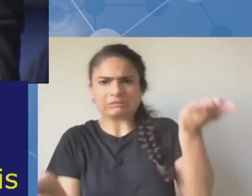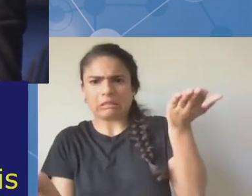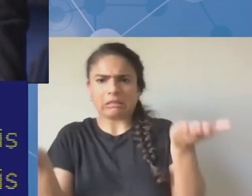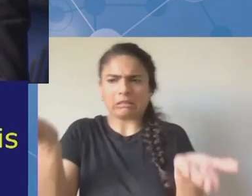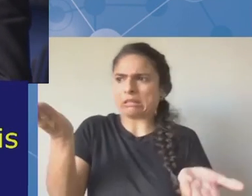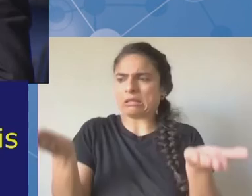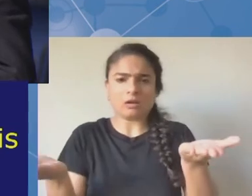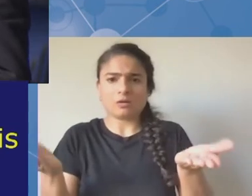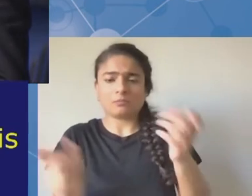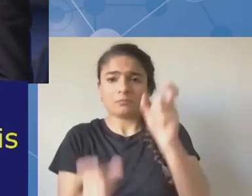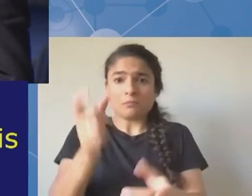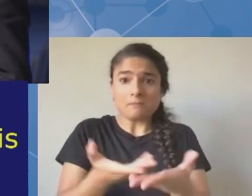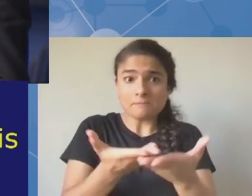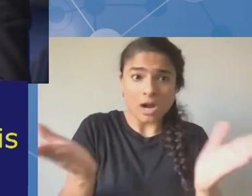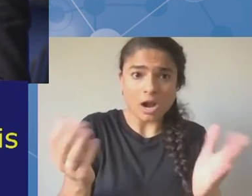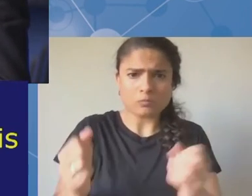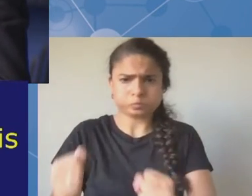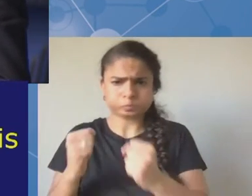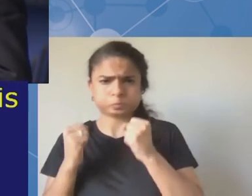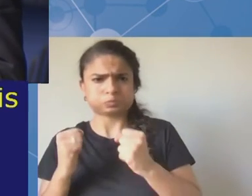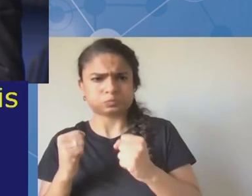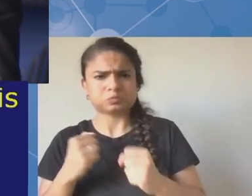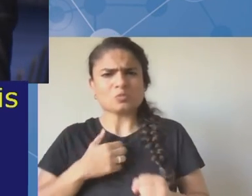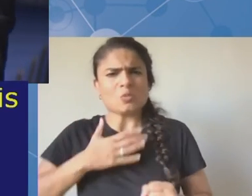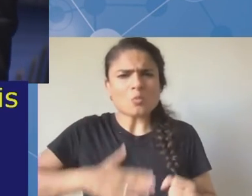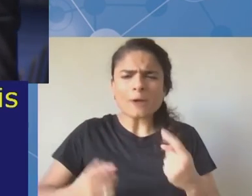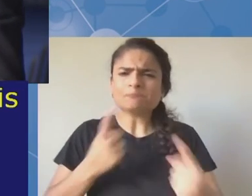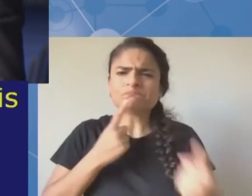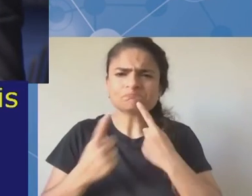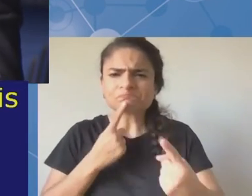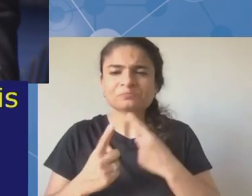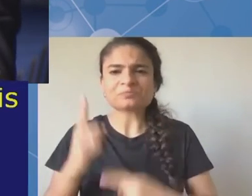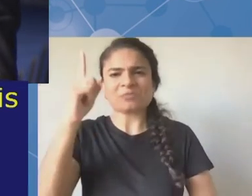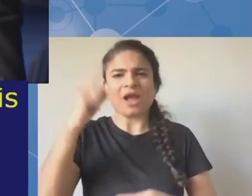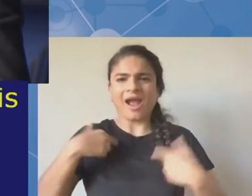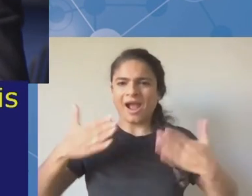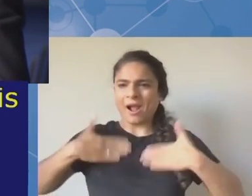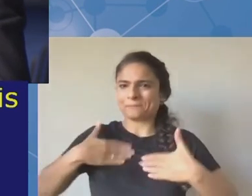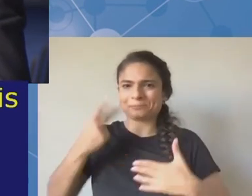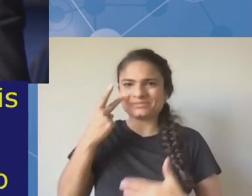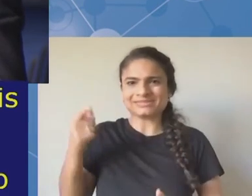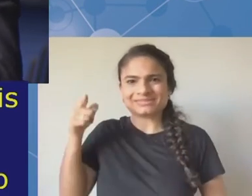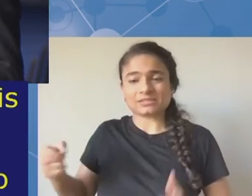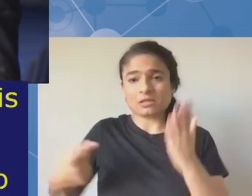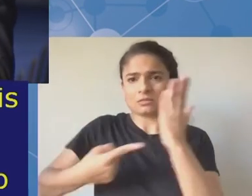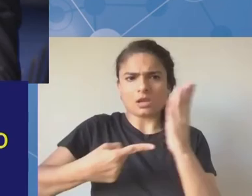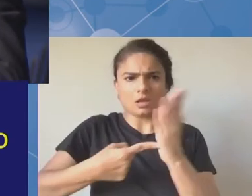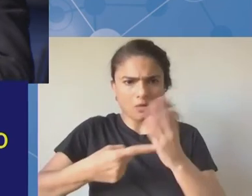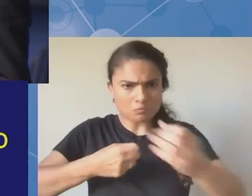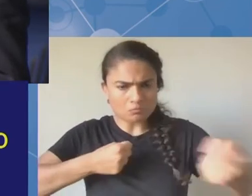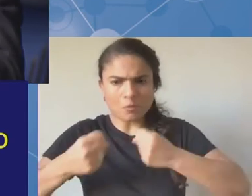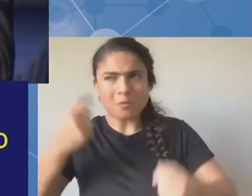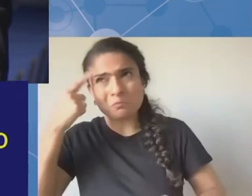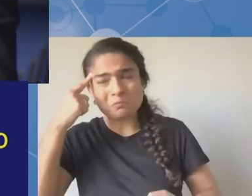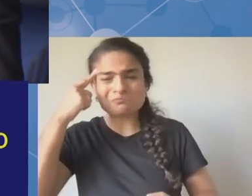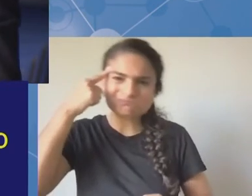posibilidad de expresar nuestras necesidades y la actividad relevante